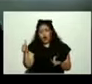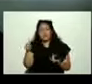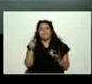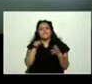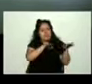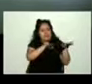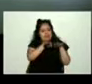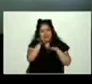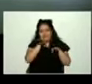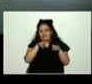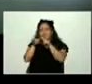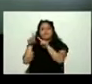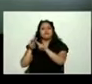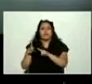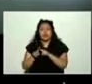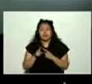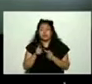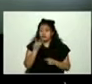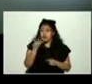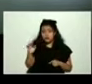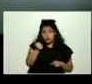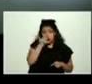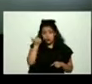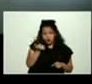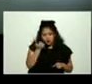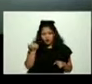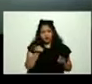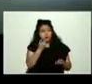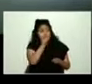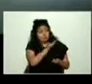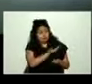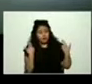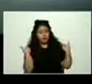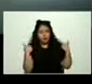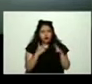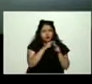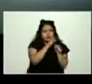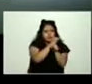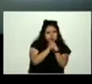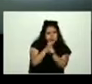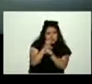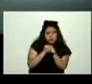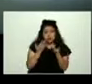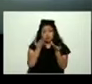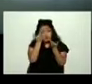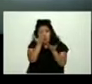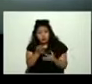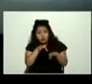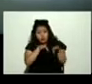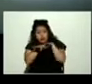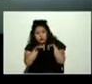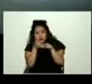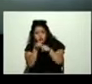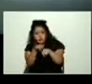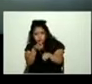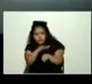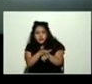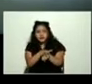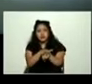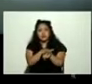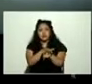labores. El estudiante, el profesor investigador, el trabajador